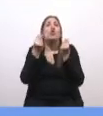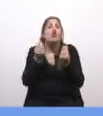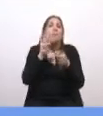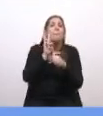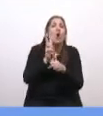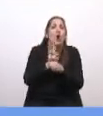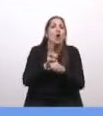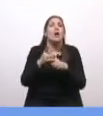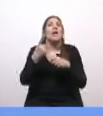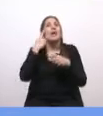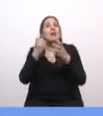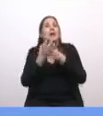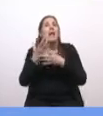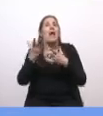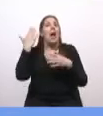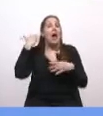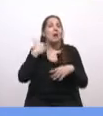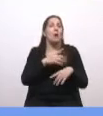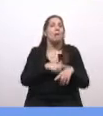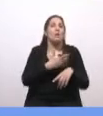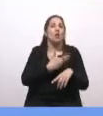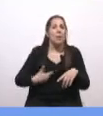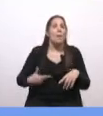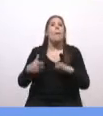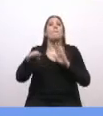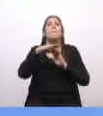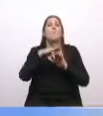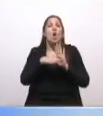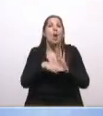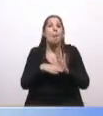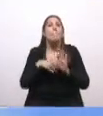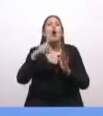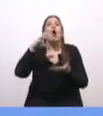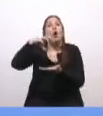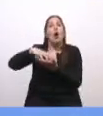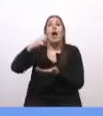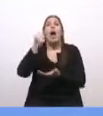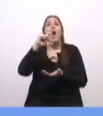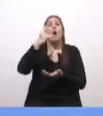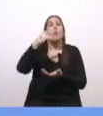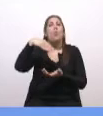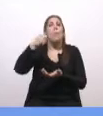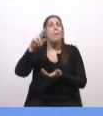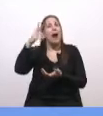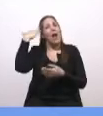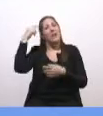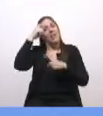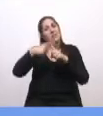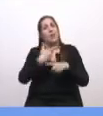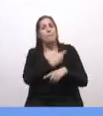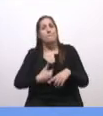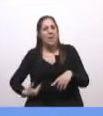de generación universal durante nuestro gobierno programas que hemos hecho desde acumar un organismo que yo tuve el honor de presidir este